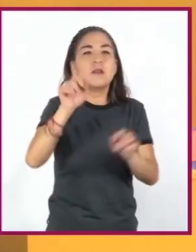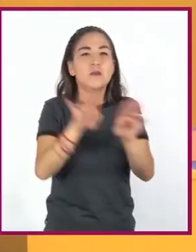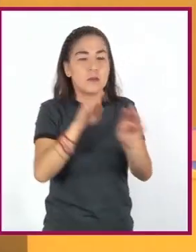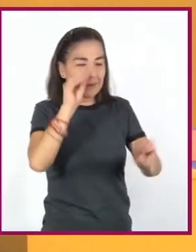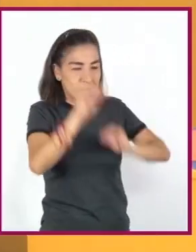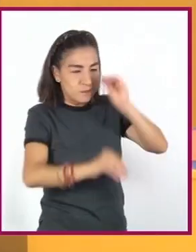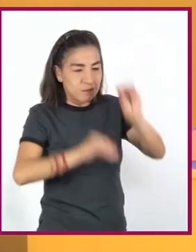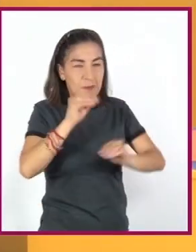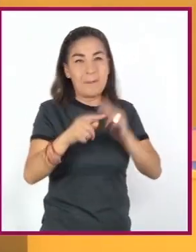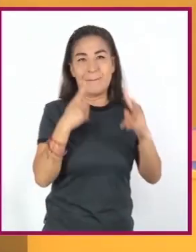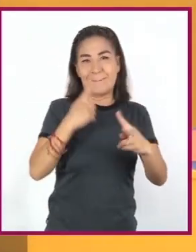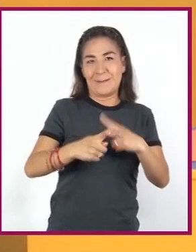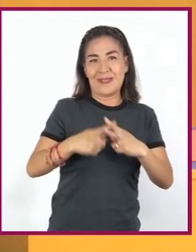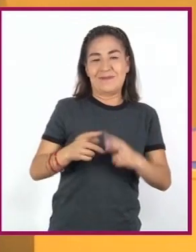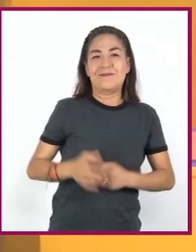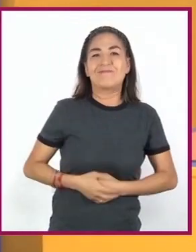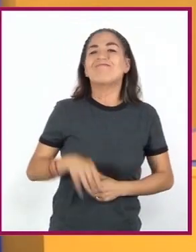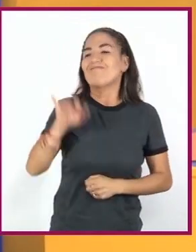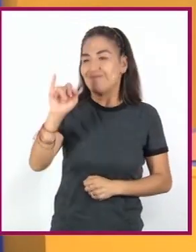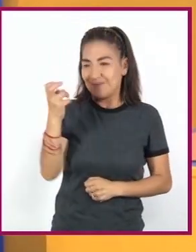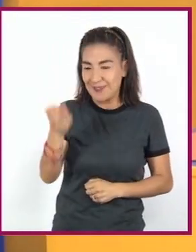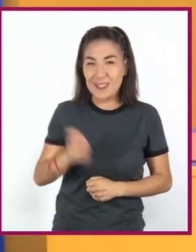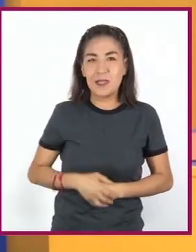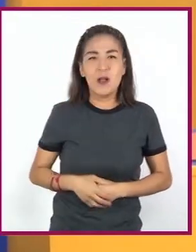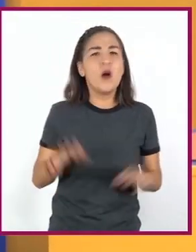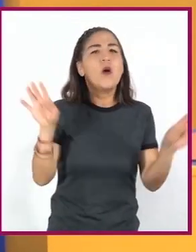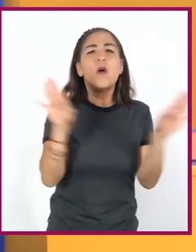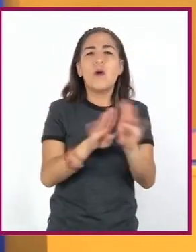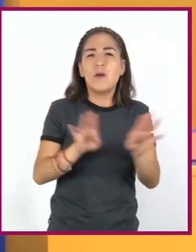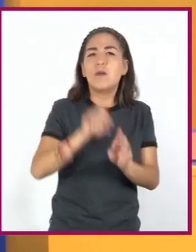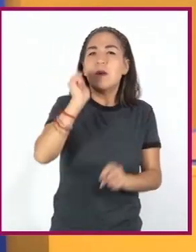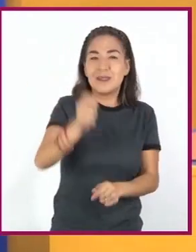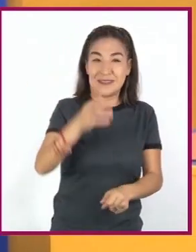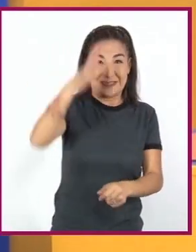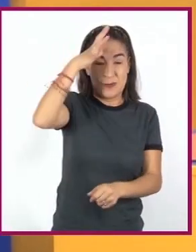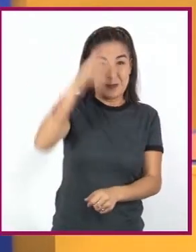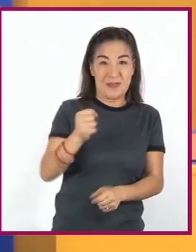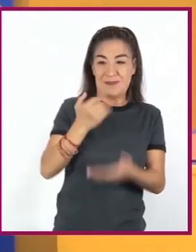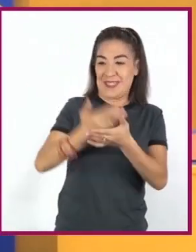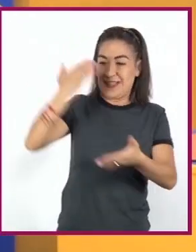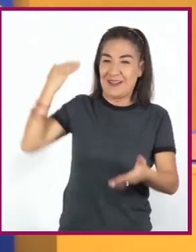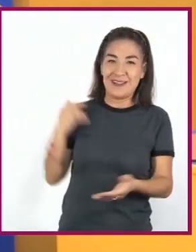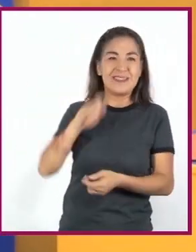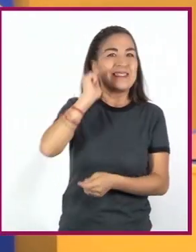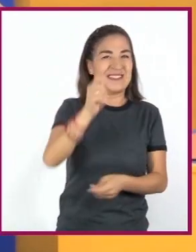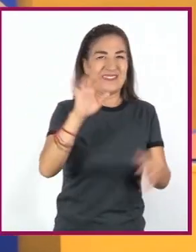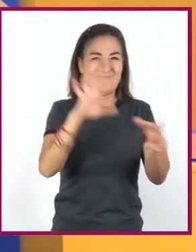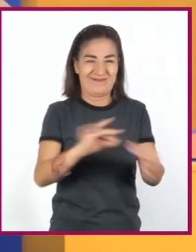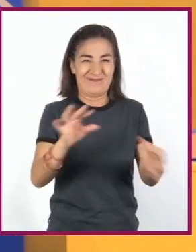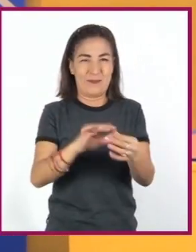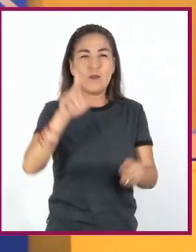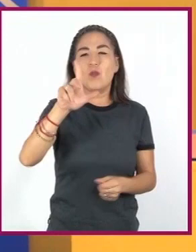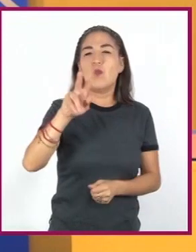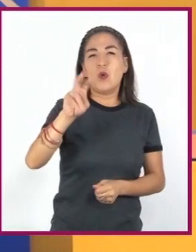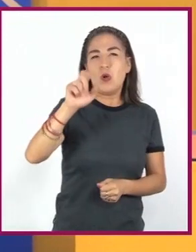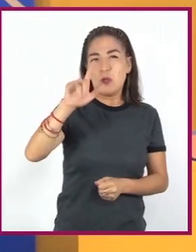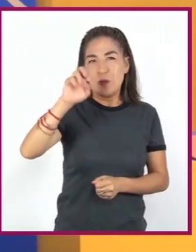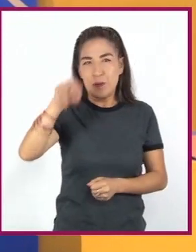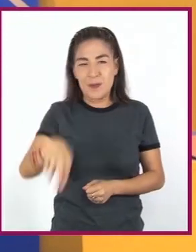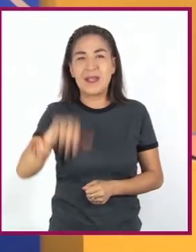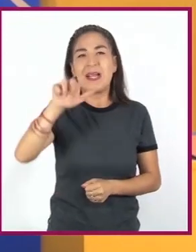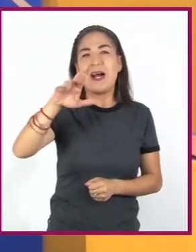matemática. Así es, Enrique. Retomando los conceptos vistos antes, los cuerpos geométricos son objetos que se